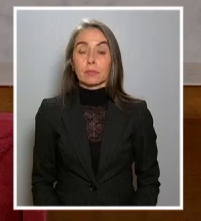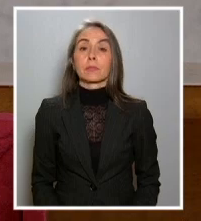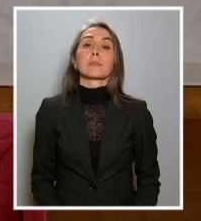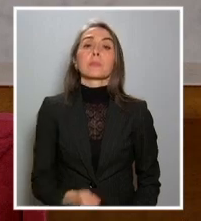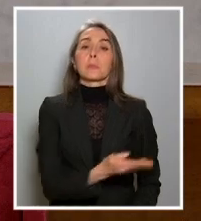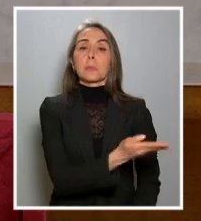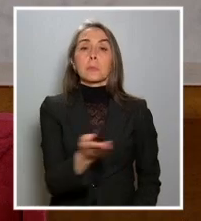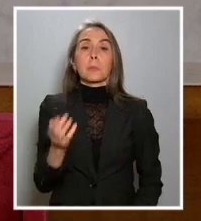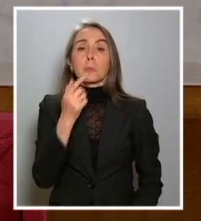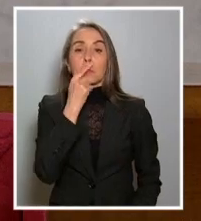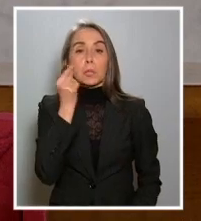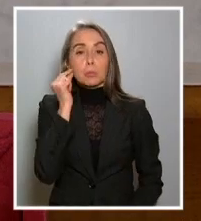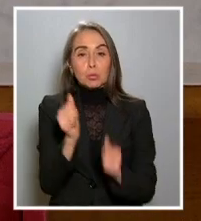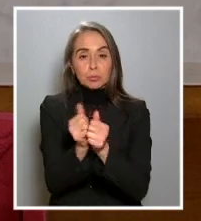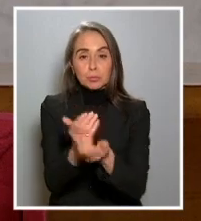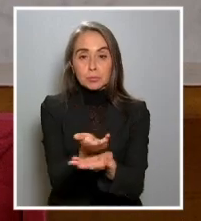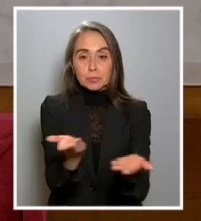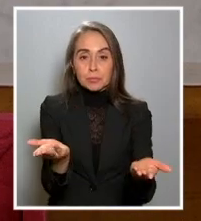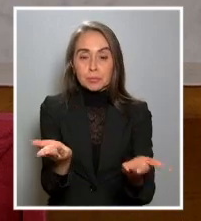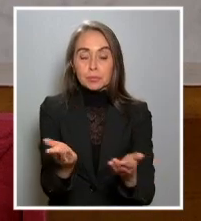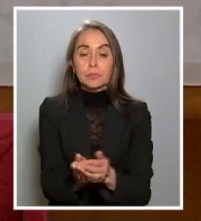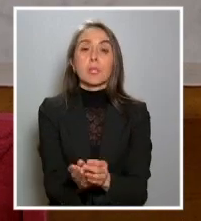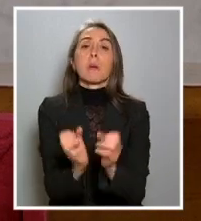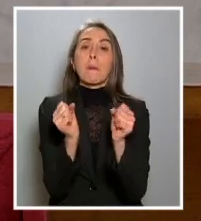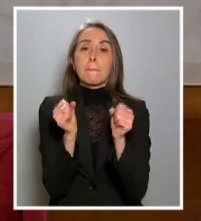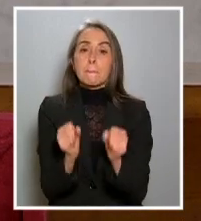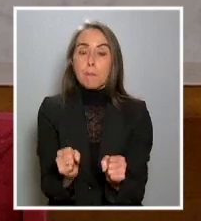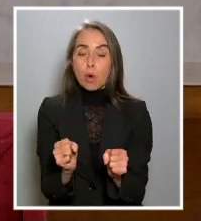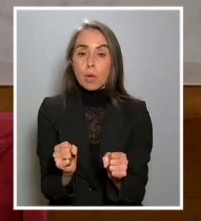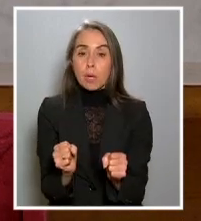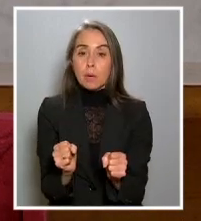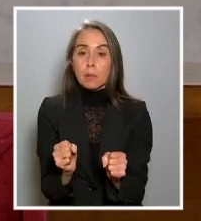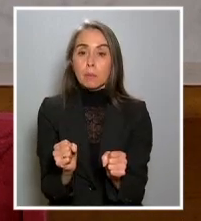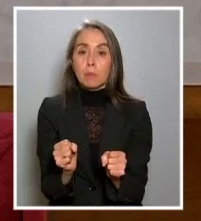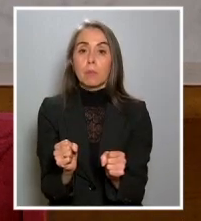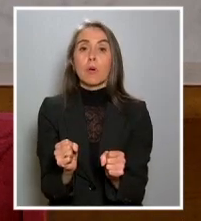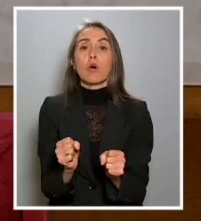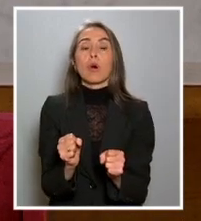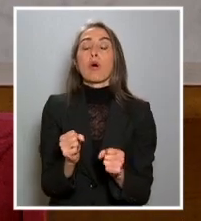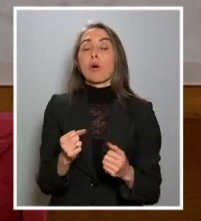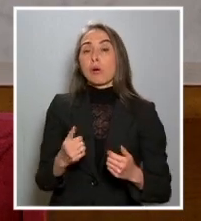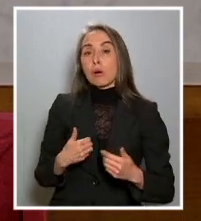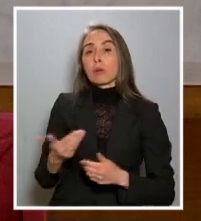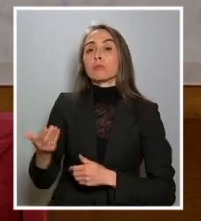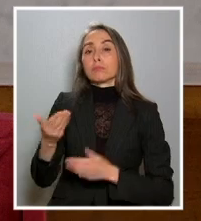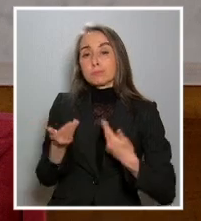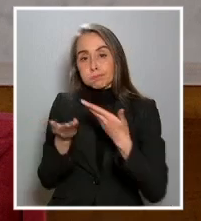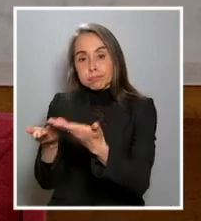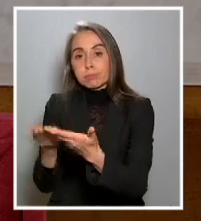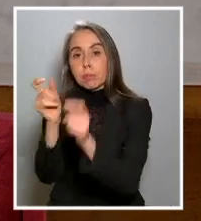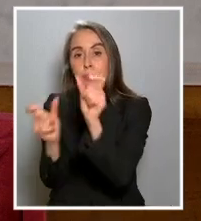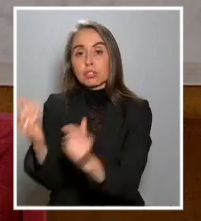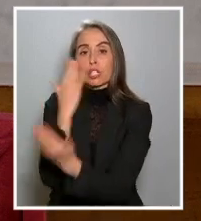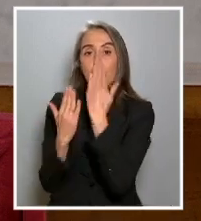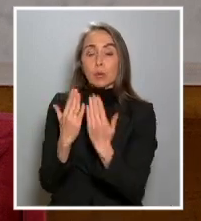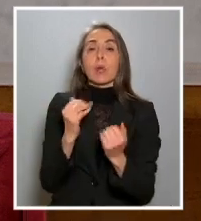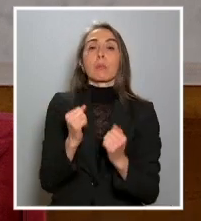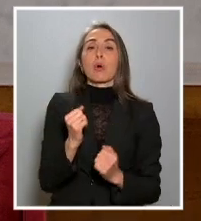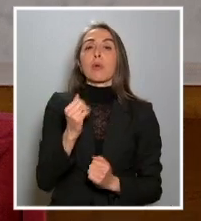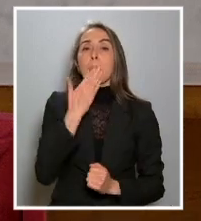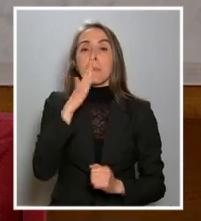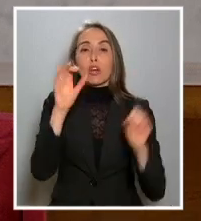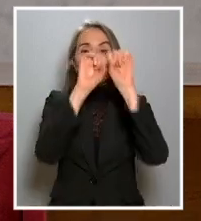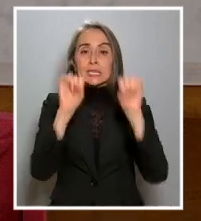Estimados y estimadas, podemos retribuir a quienes nos cuidan, podemos mejorar nuestro sistema de